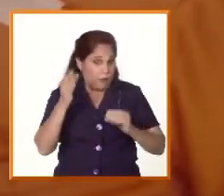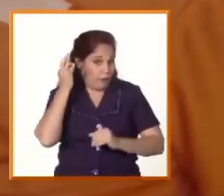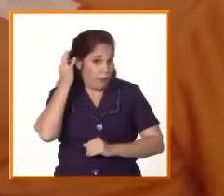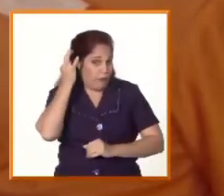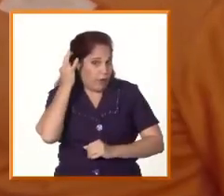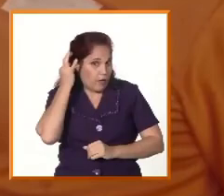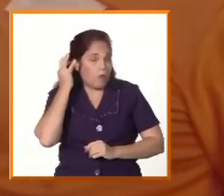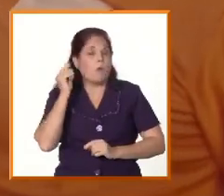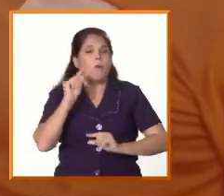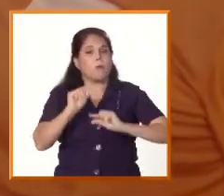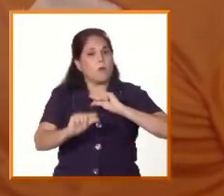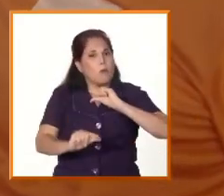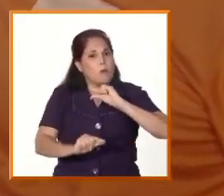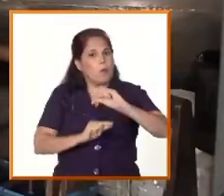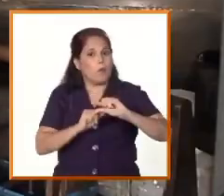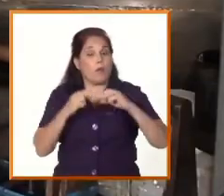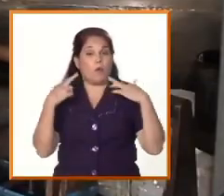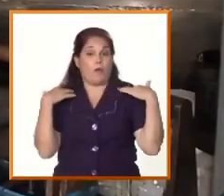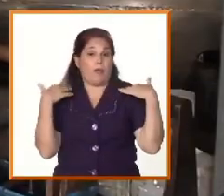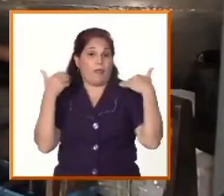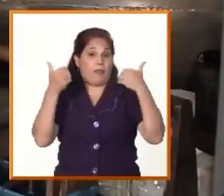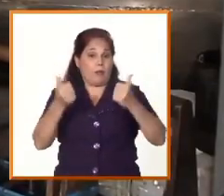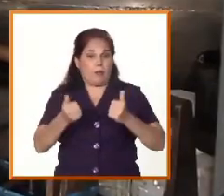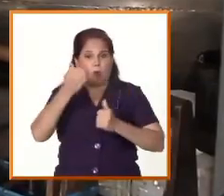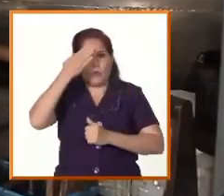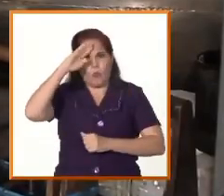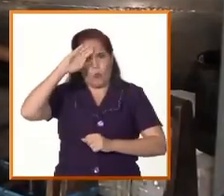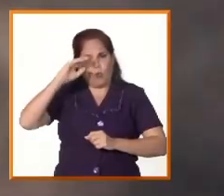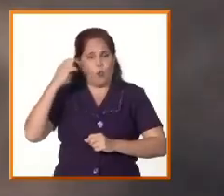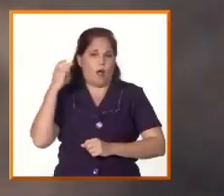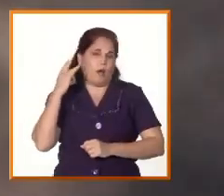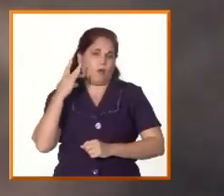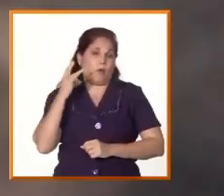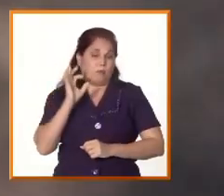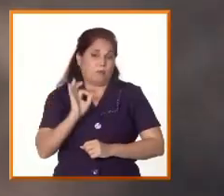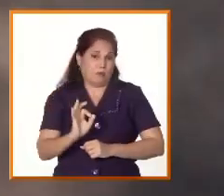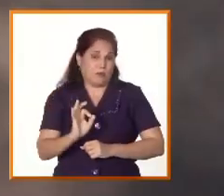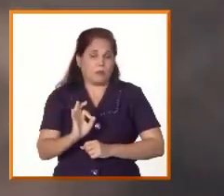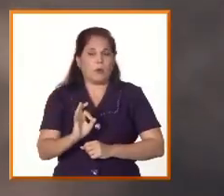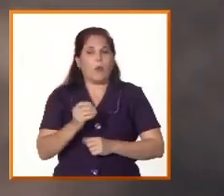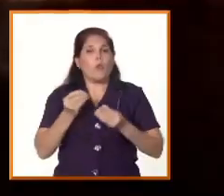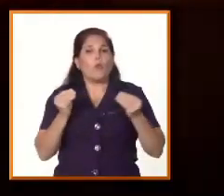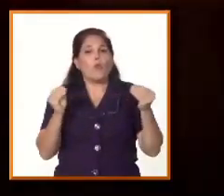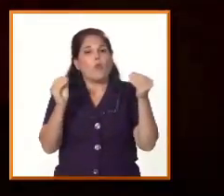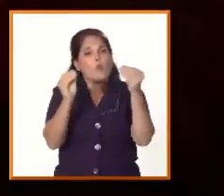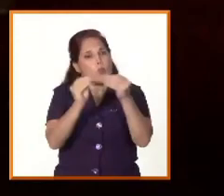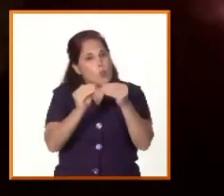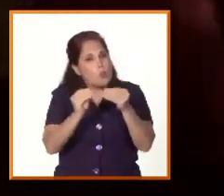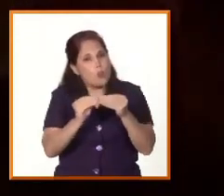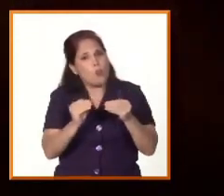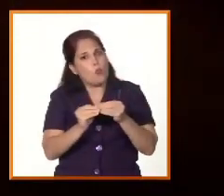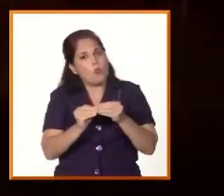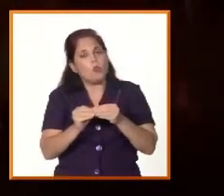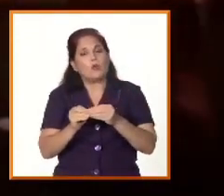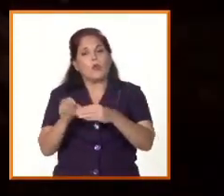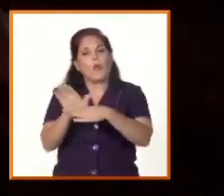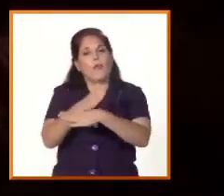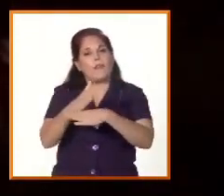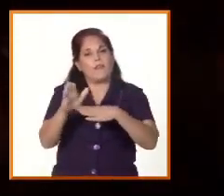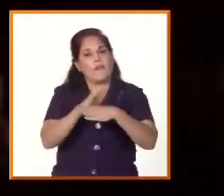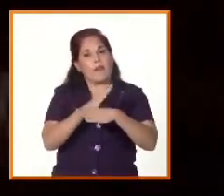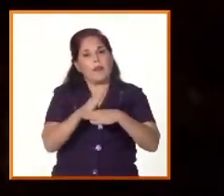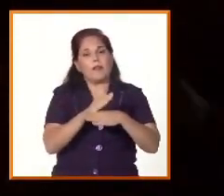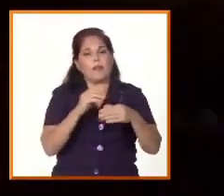maestros directivos de Conjunto con directivos de Cuba